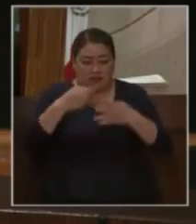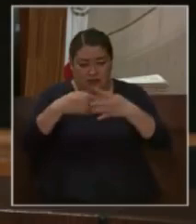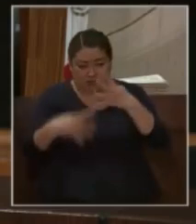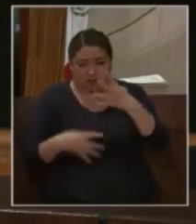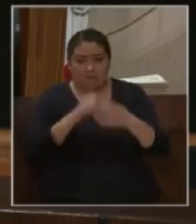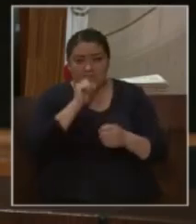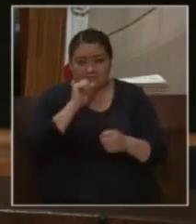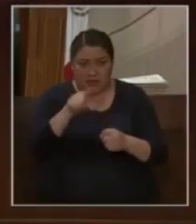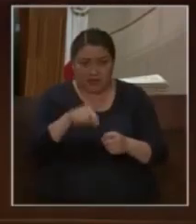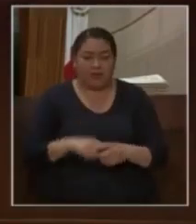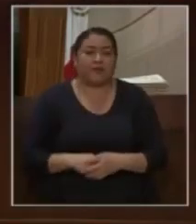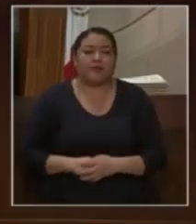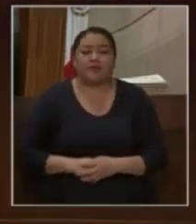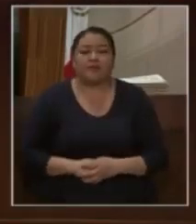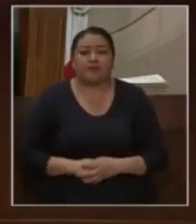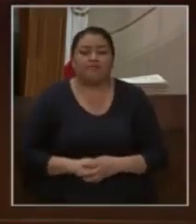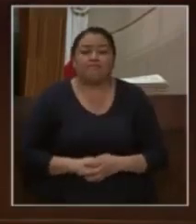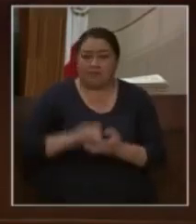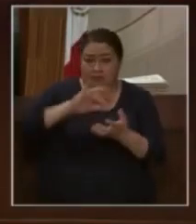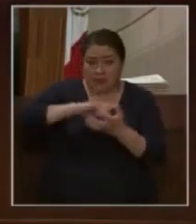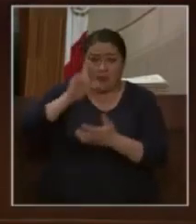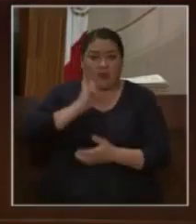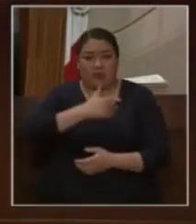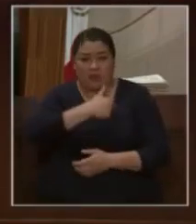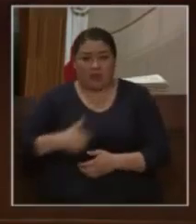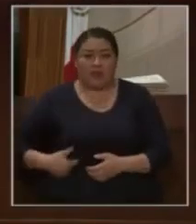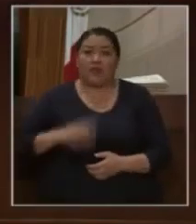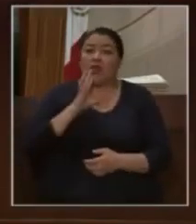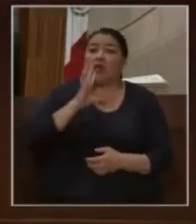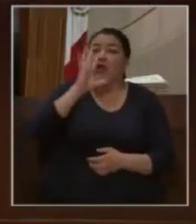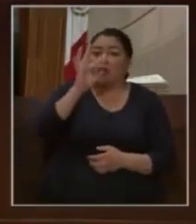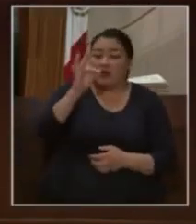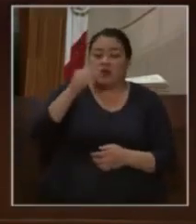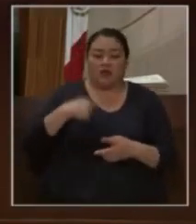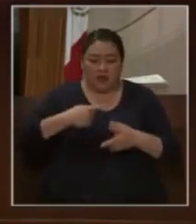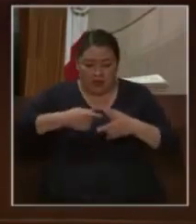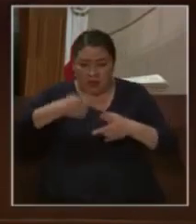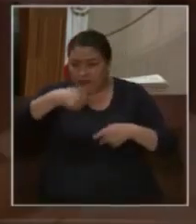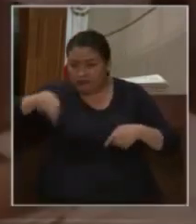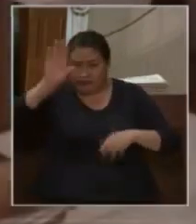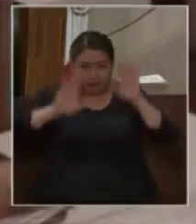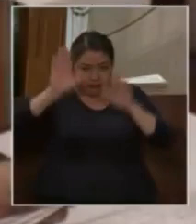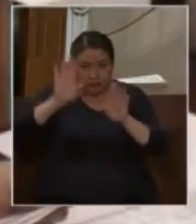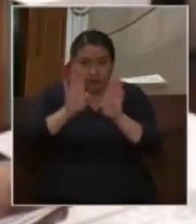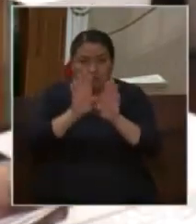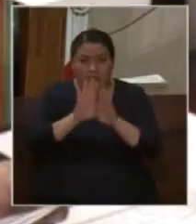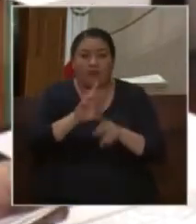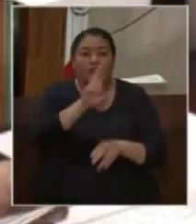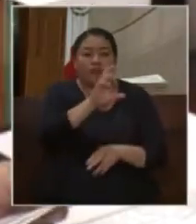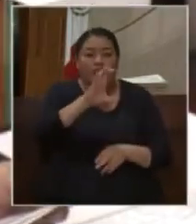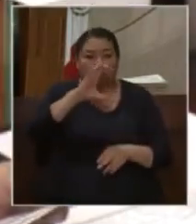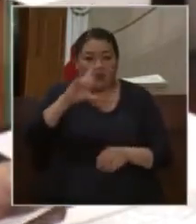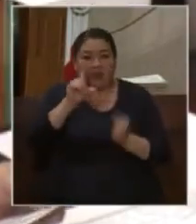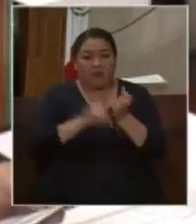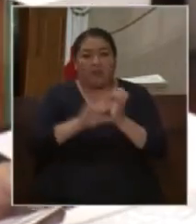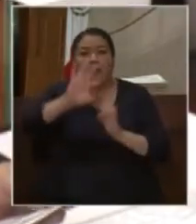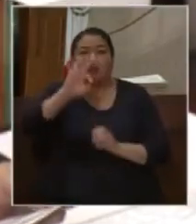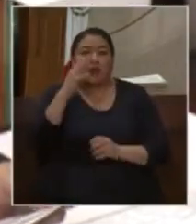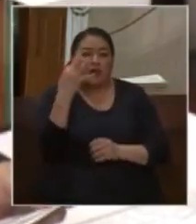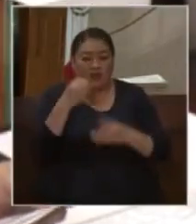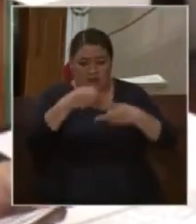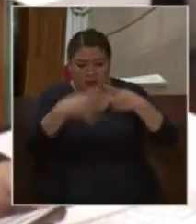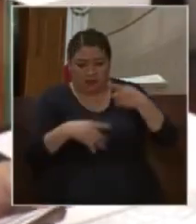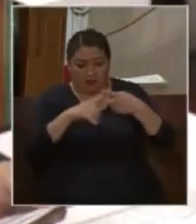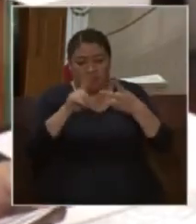sus acumulados. Gracias, magistrada presidenta. Le informo los resultados de la votación. Los recursos de reconsideración 1043 y